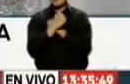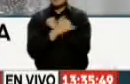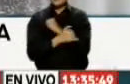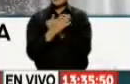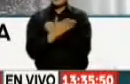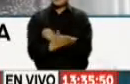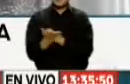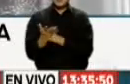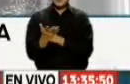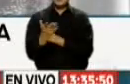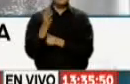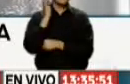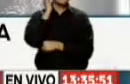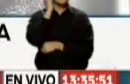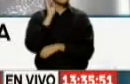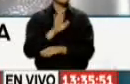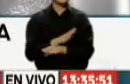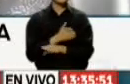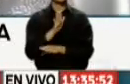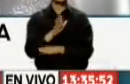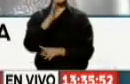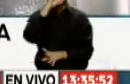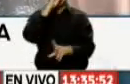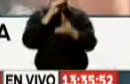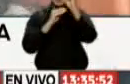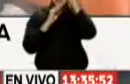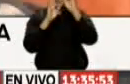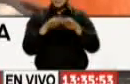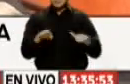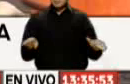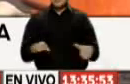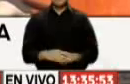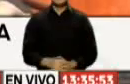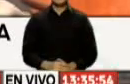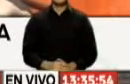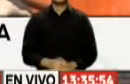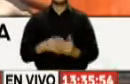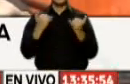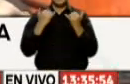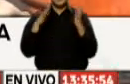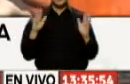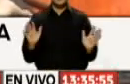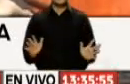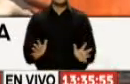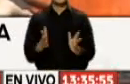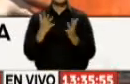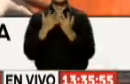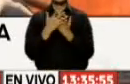La señora del pasillo y sus aprendices. Estamos promocionando